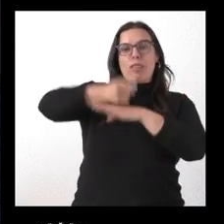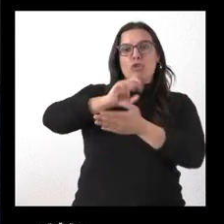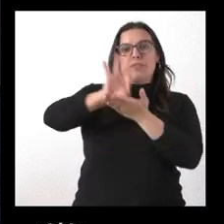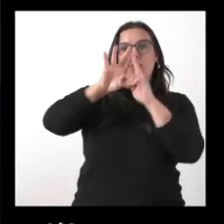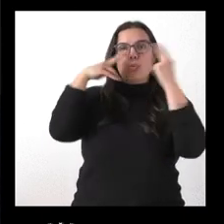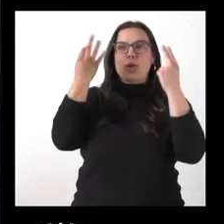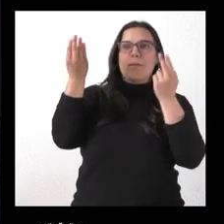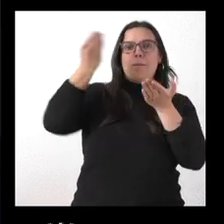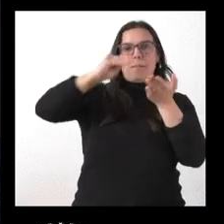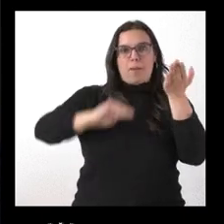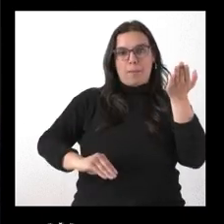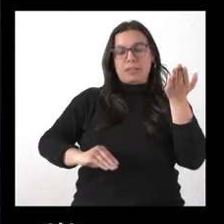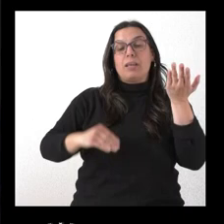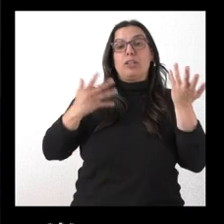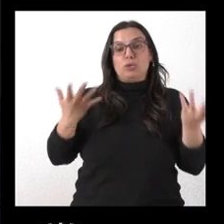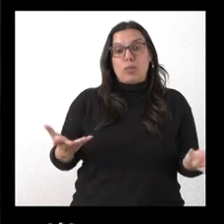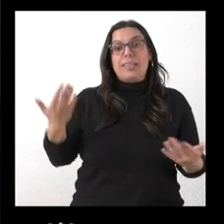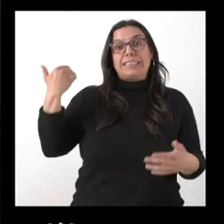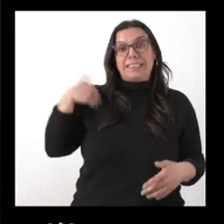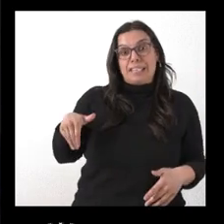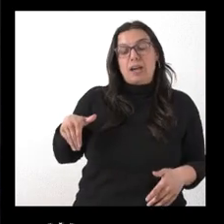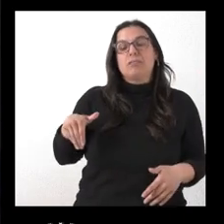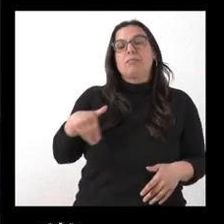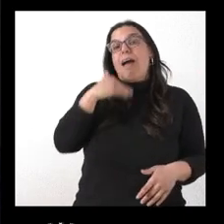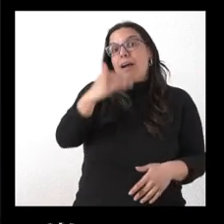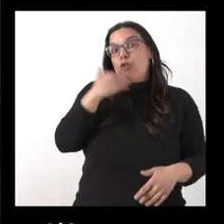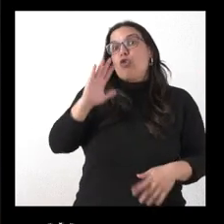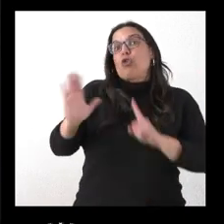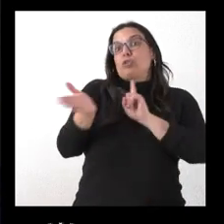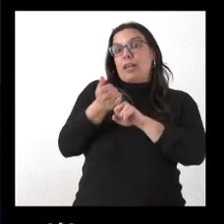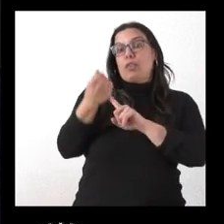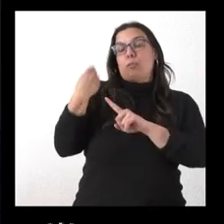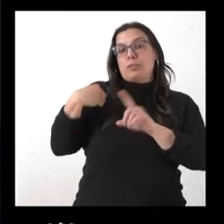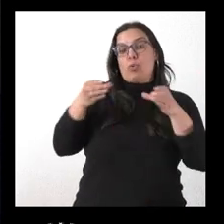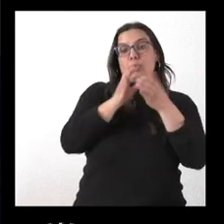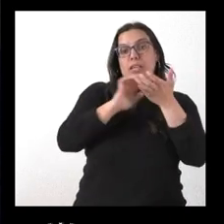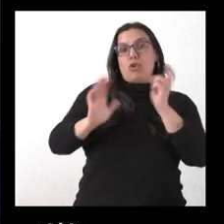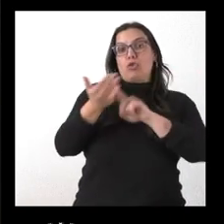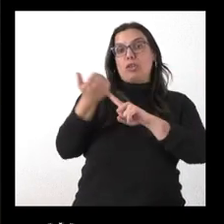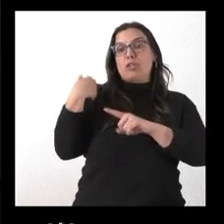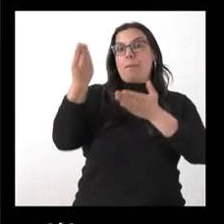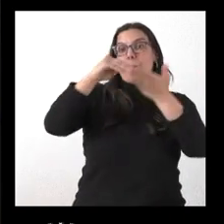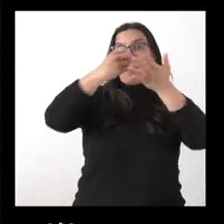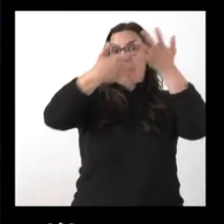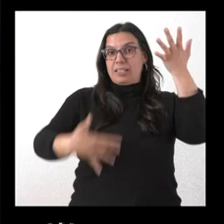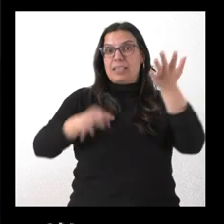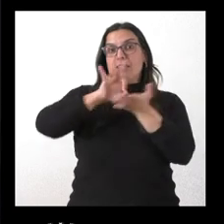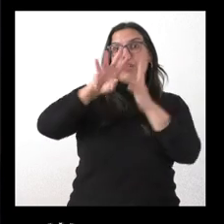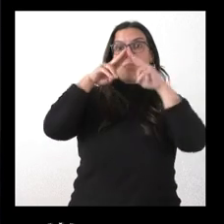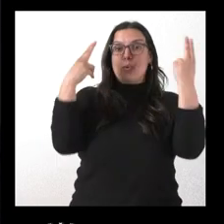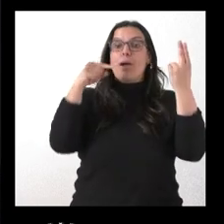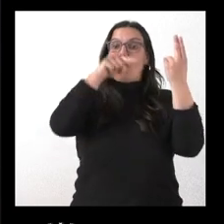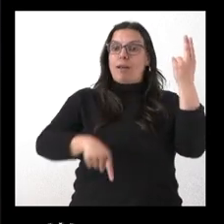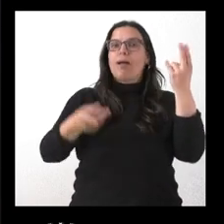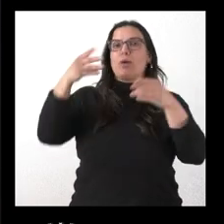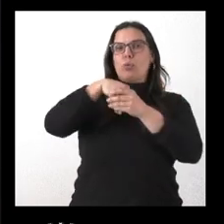servicio público toda vez que esta parte al menos parcialmente se ha conseguido por parte de la junta de Castilla y león lo que hacemos Es ampliar la dotación económica